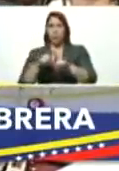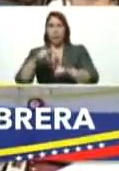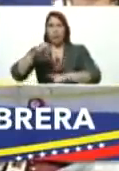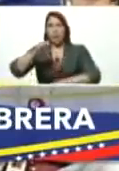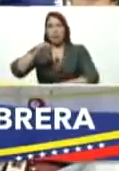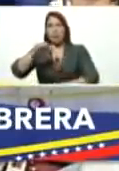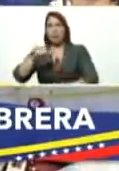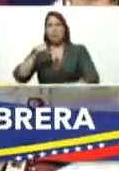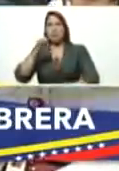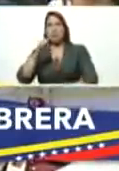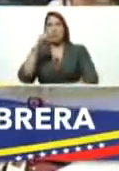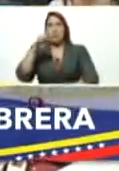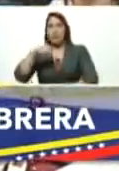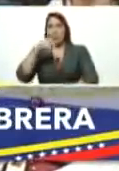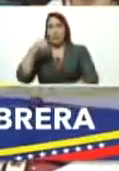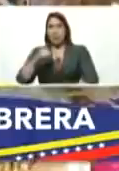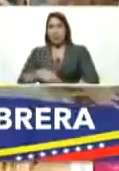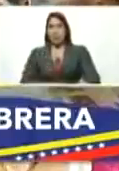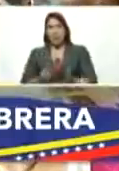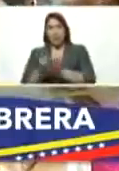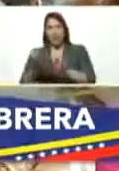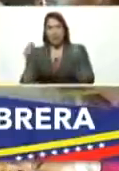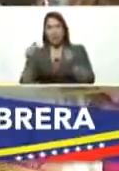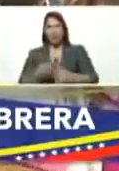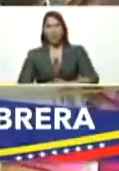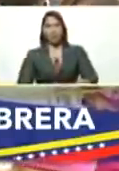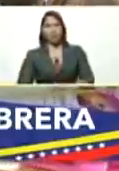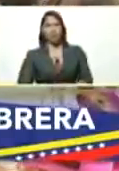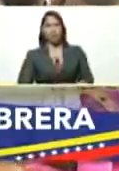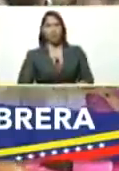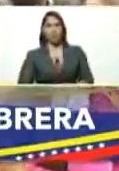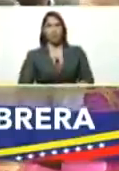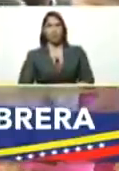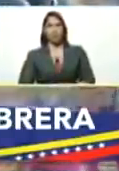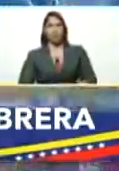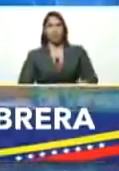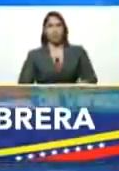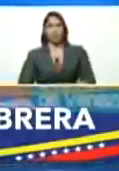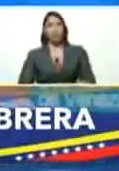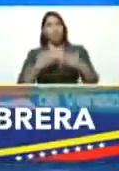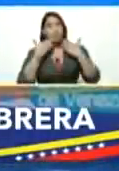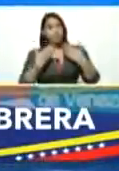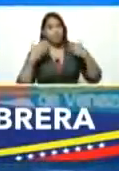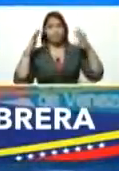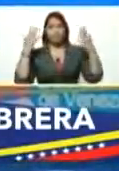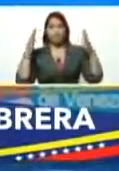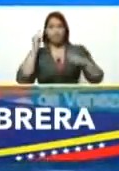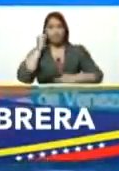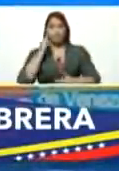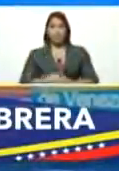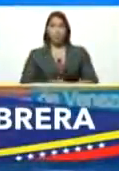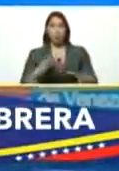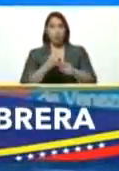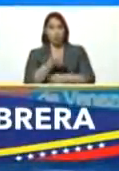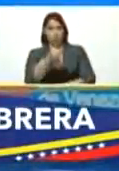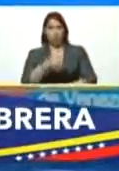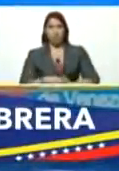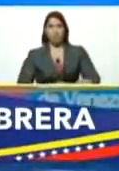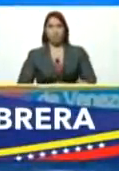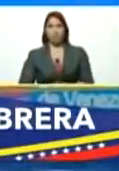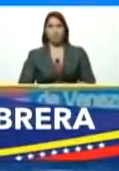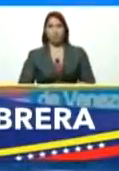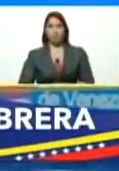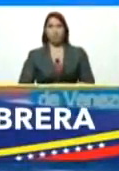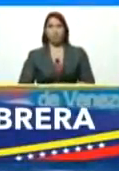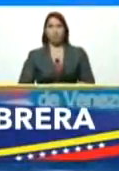leales siempre maría alejandra un aplauso creo en ti maría alejandra cuenta